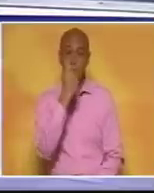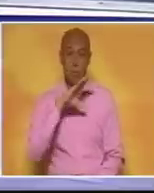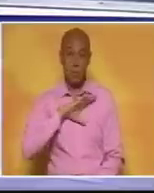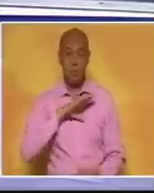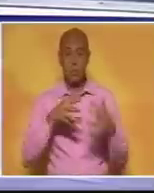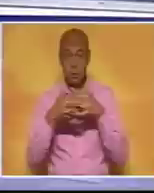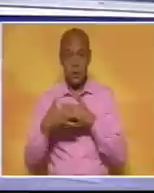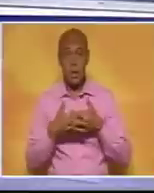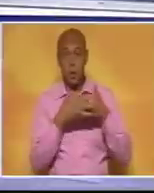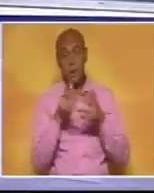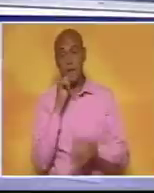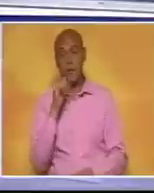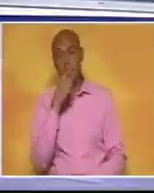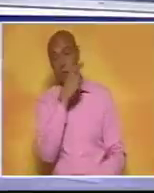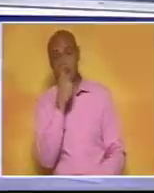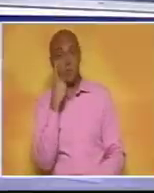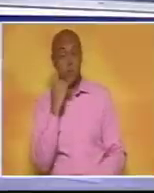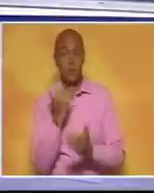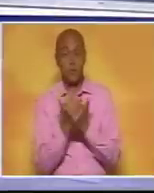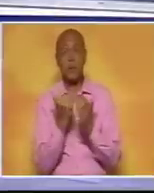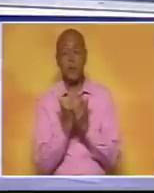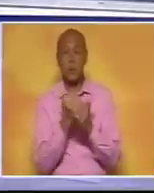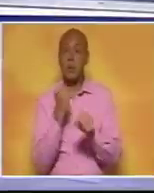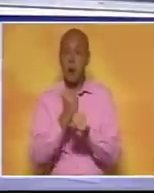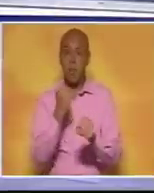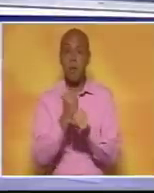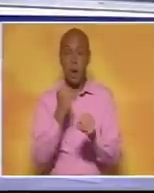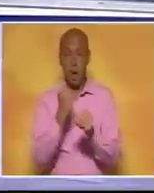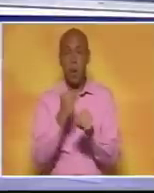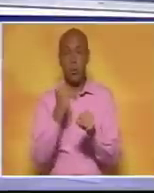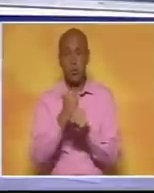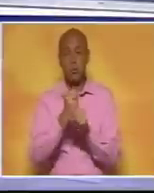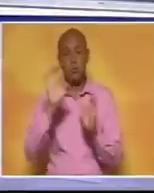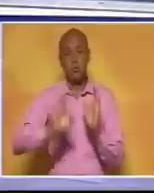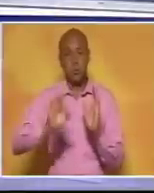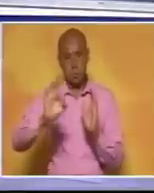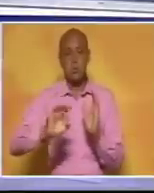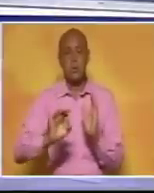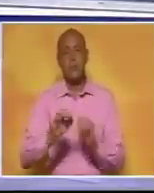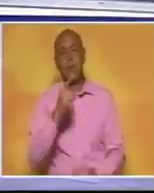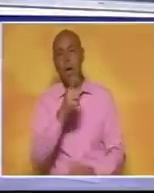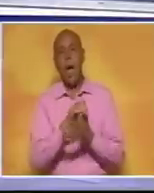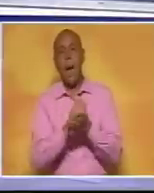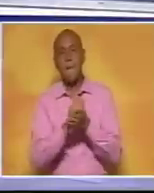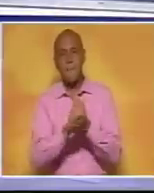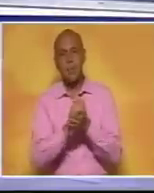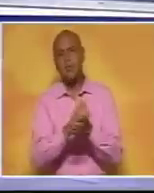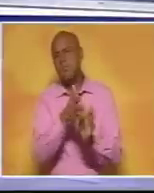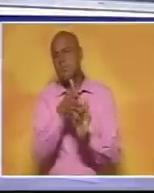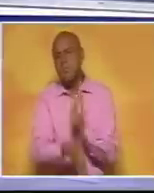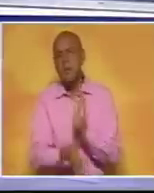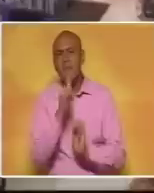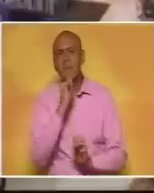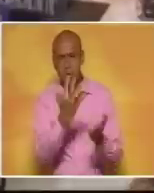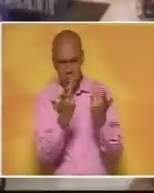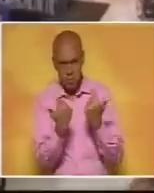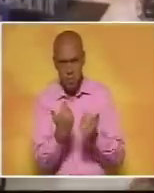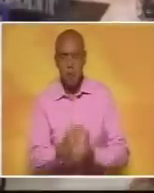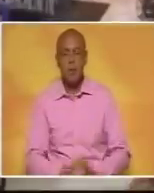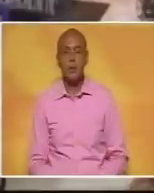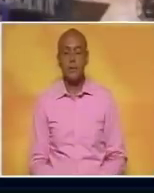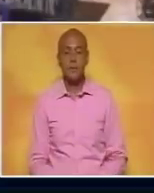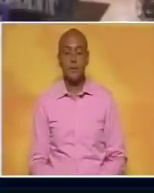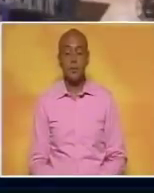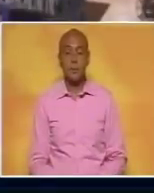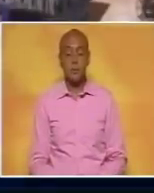nuevo reporte de la tasa de empleo. Leonardo Filman, de La Voz de América, nos cuenta más.